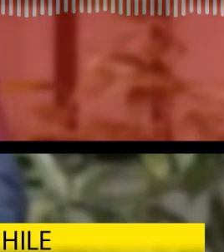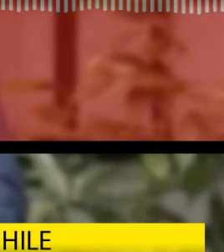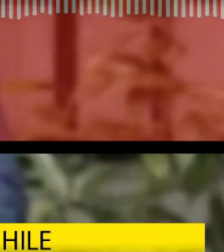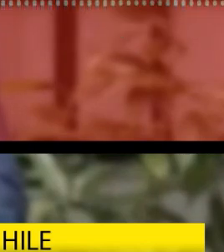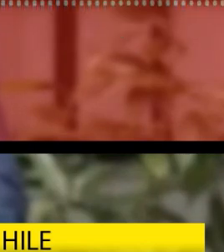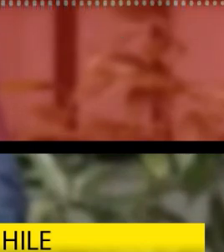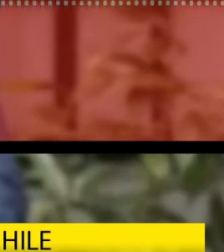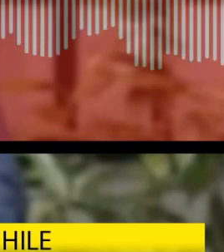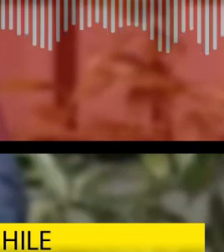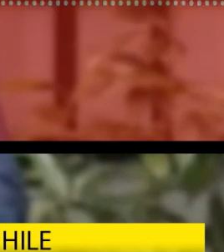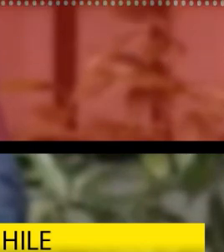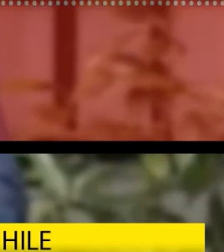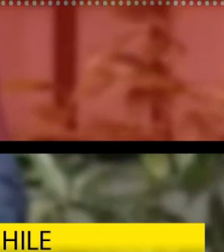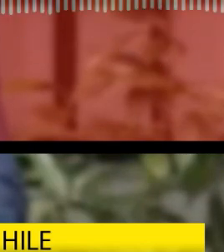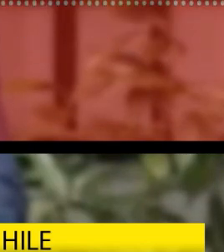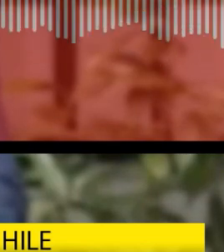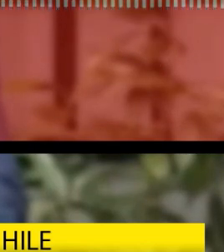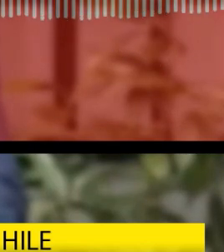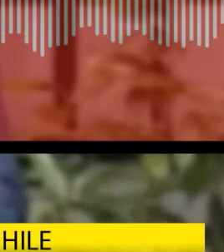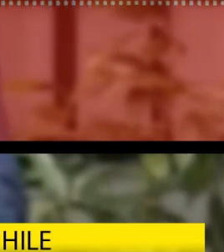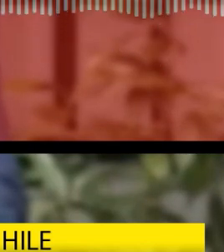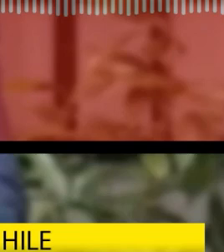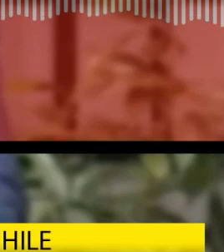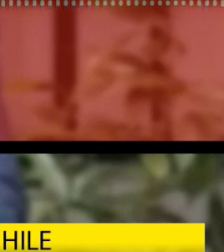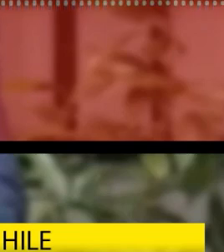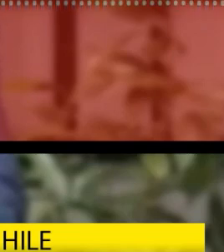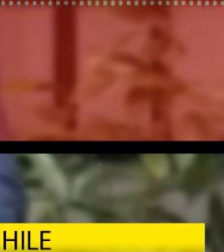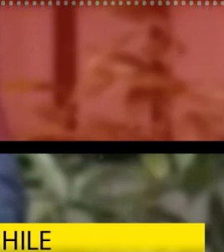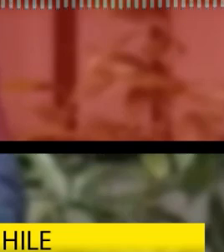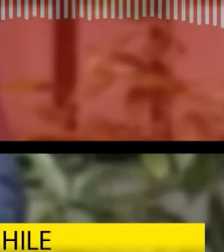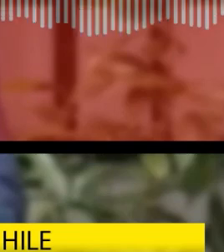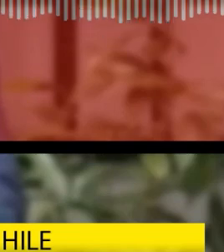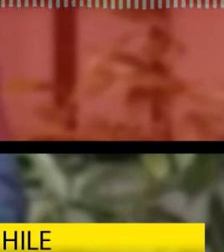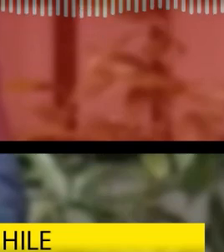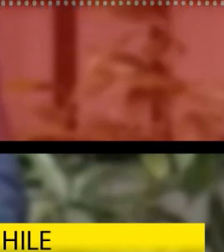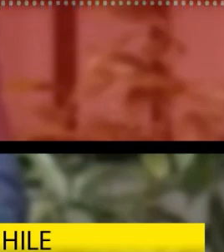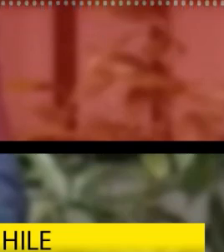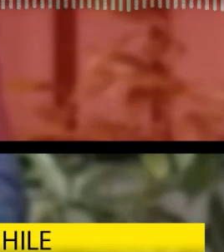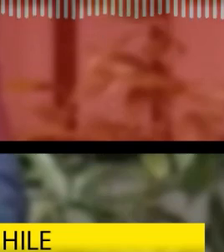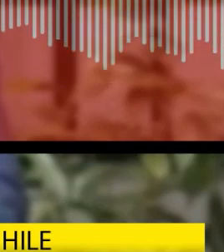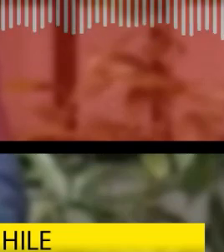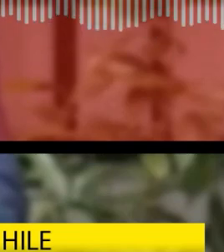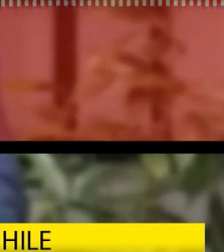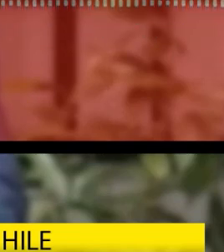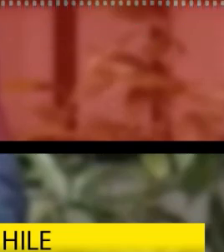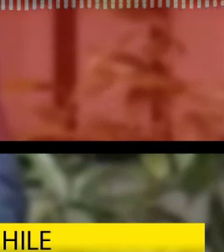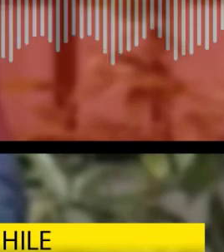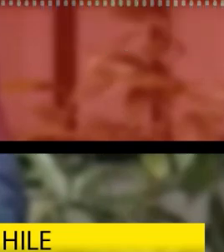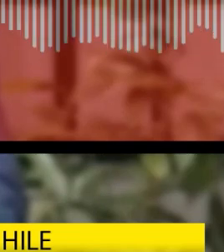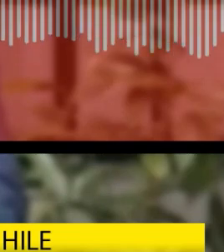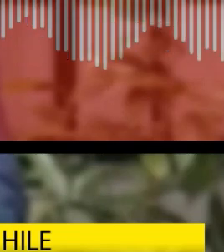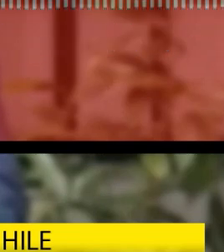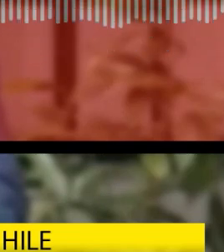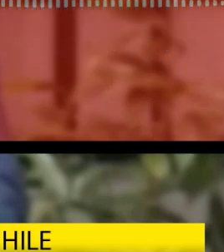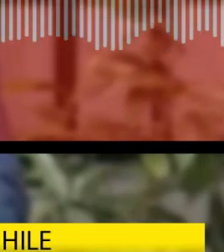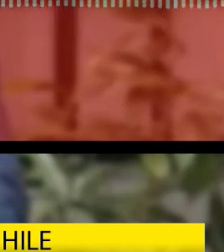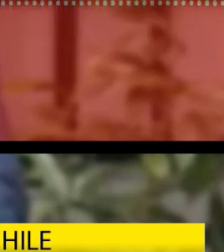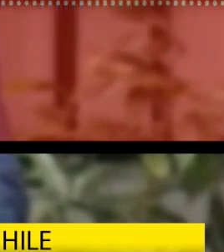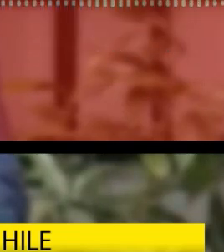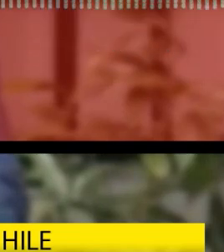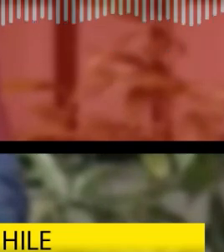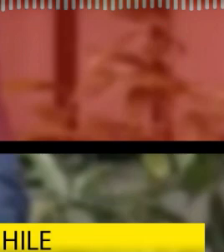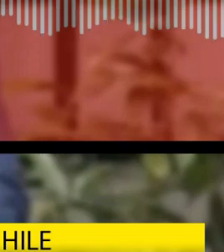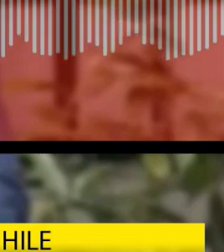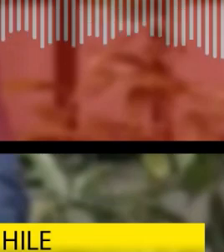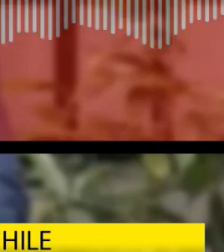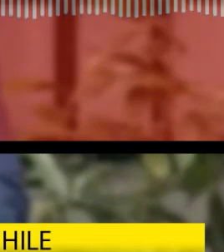ello ha dejado constancia de mar. Sí. Es que lo dijo siendo alcalde de Bogotá, lo dijo expresamente. Eso le había parecido